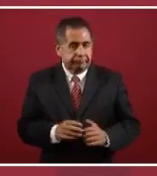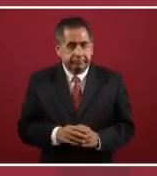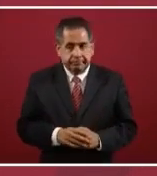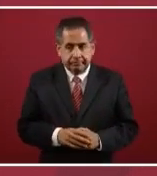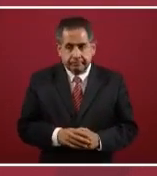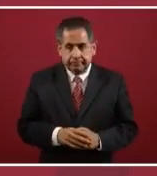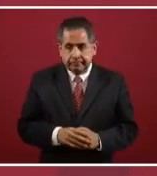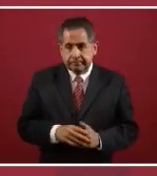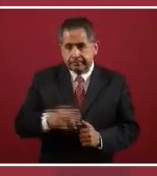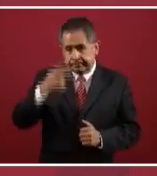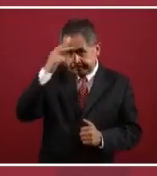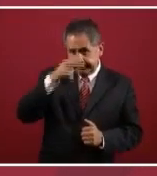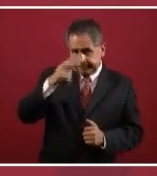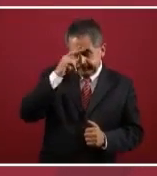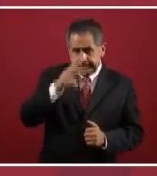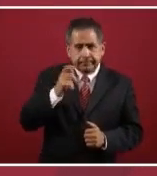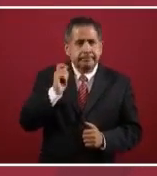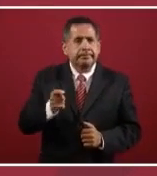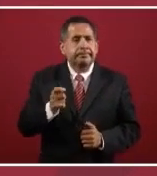que México tiene